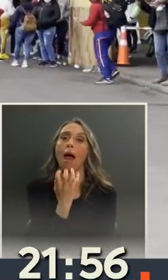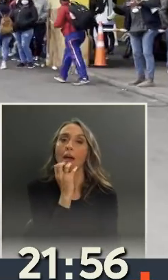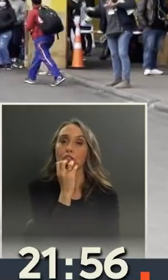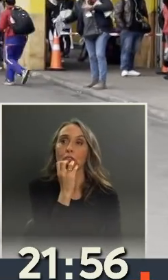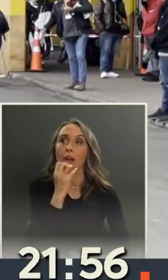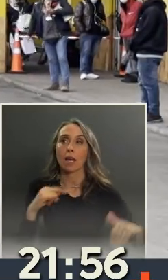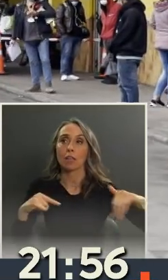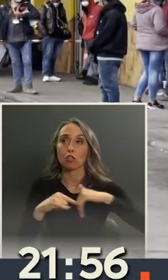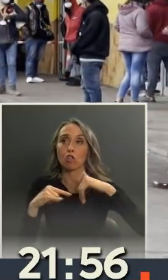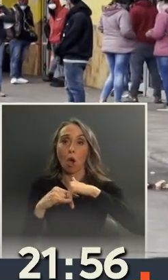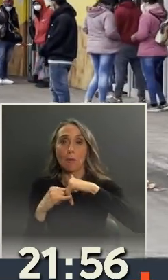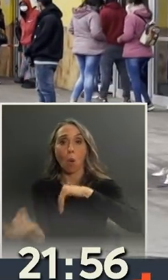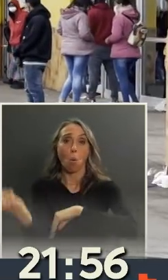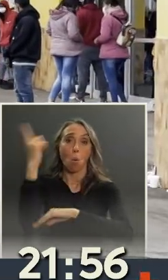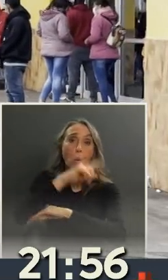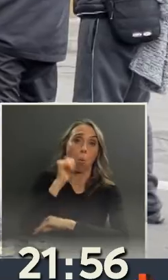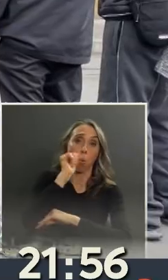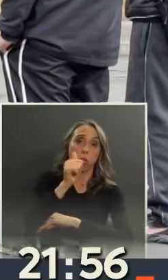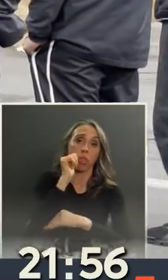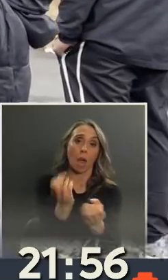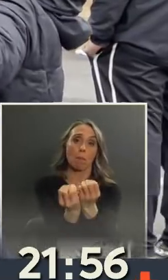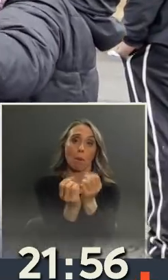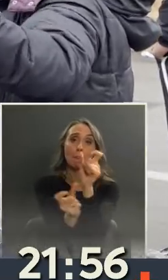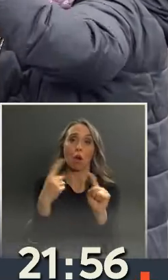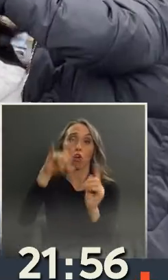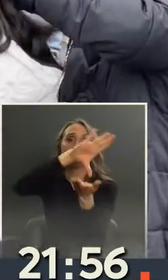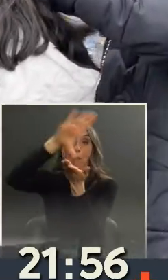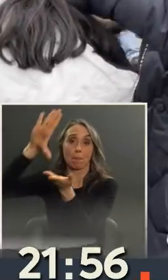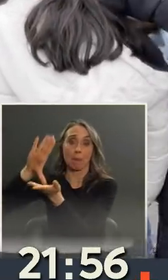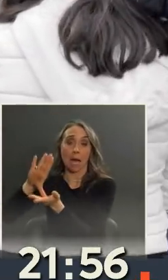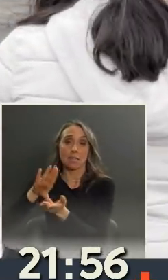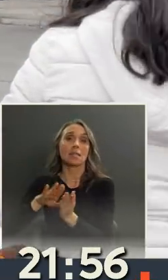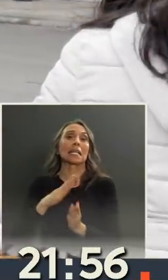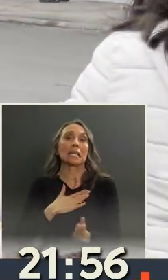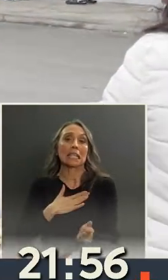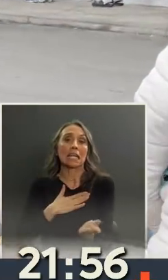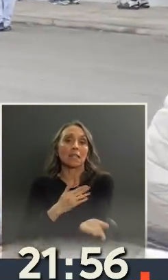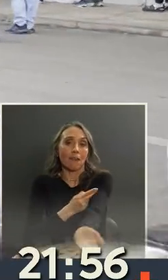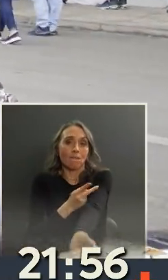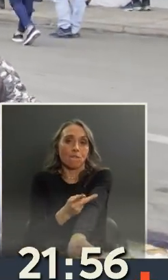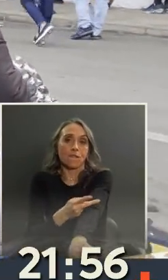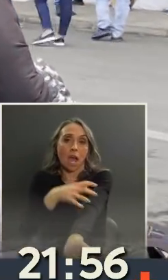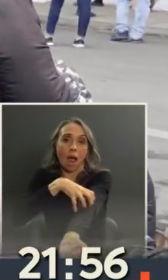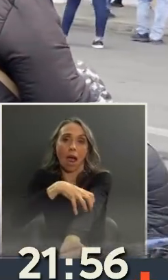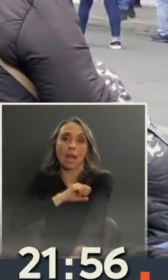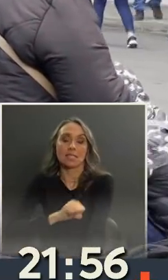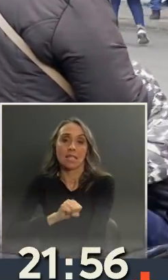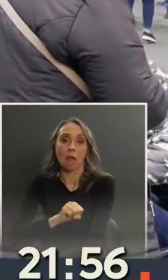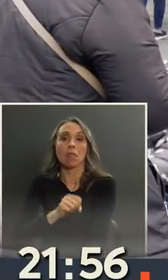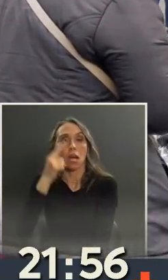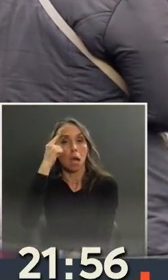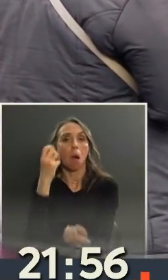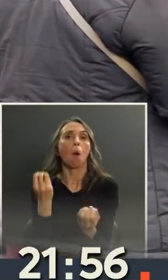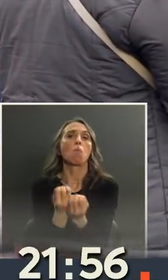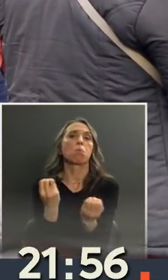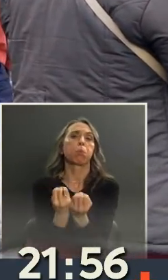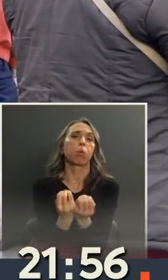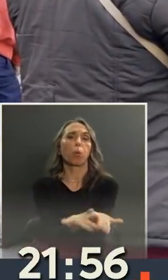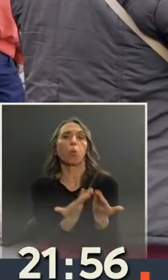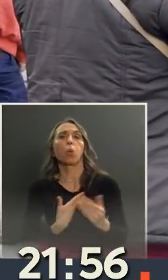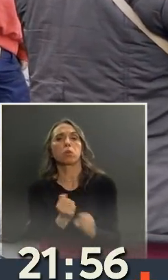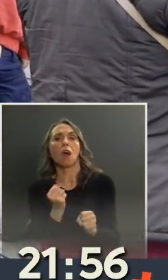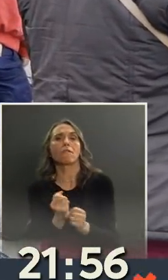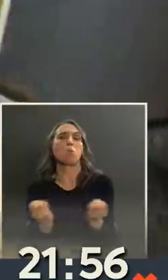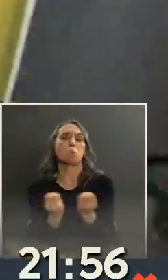luce diariamente así, con extranjeros que quieren en su mayoría llegar hasta Santiago, donde piensan que hay abundantes ofertas